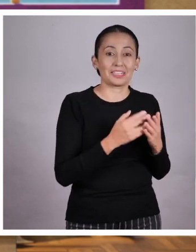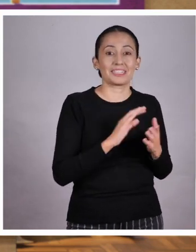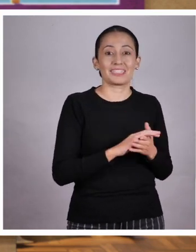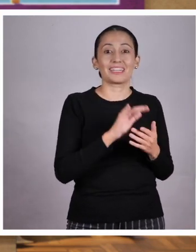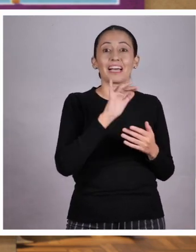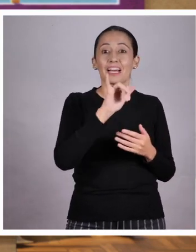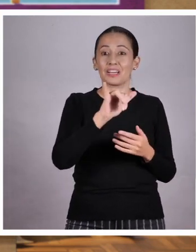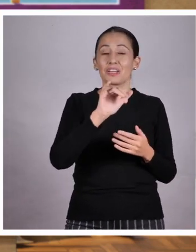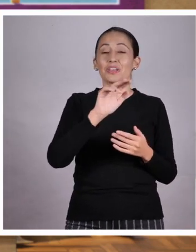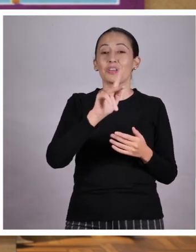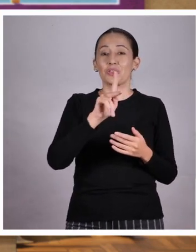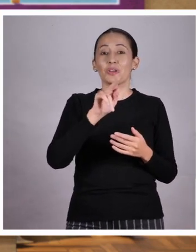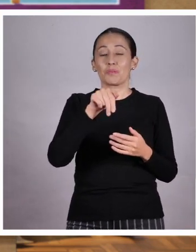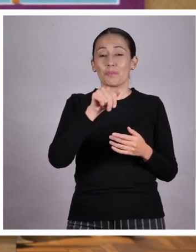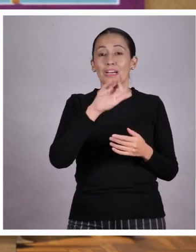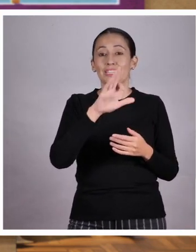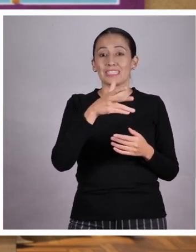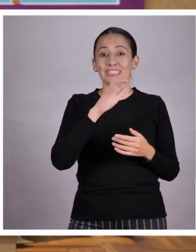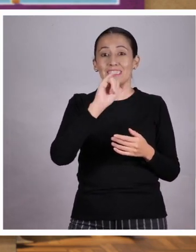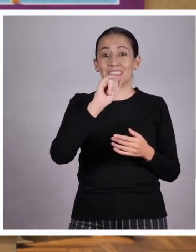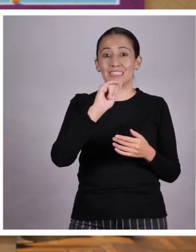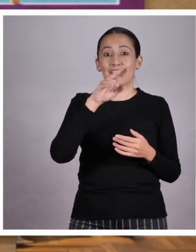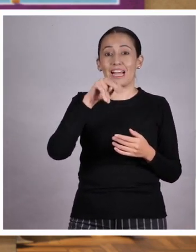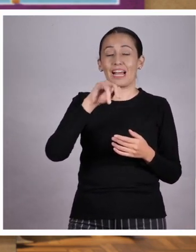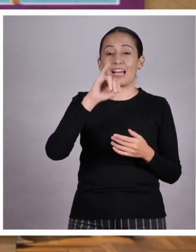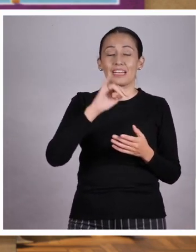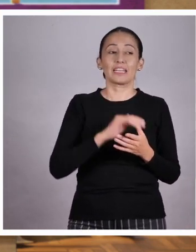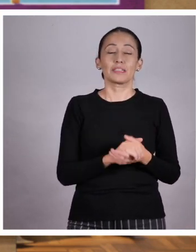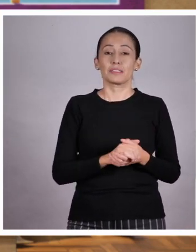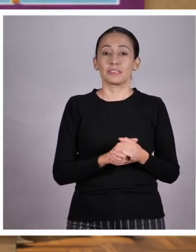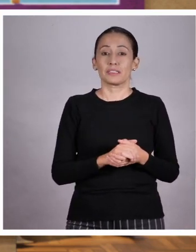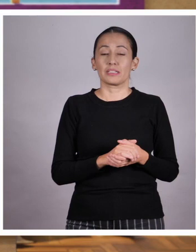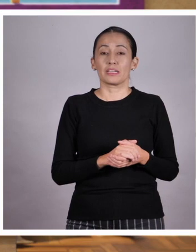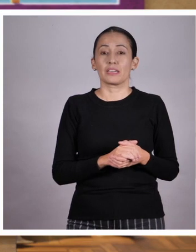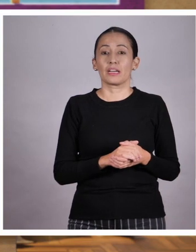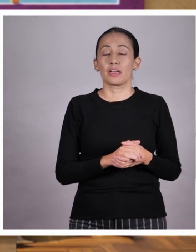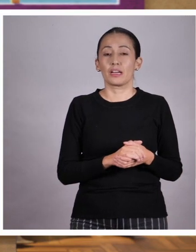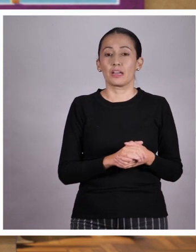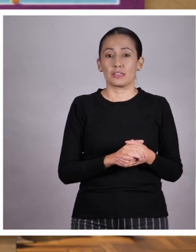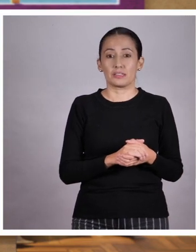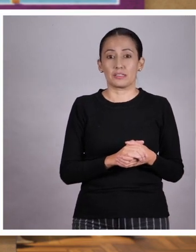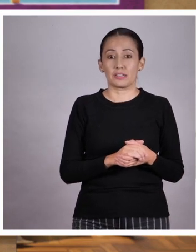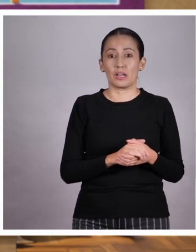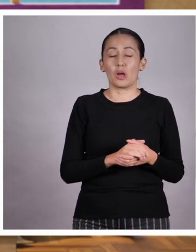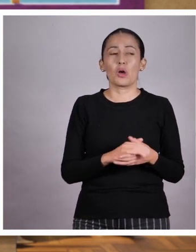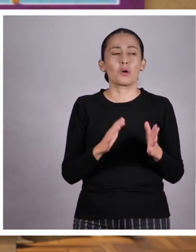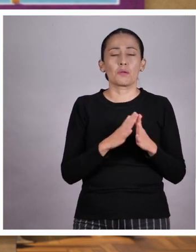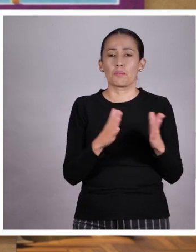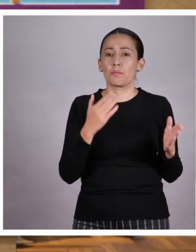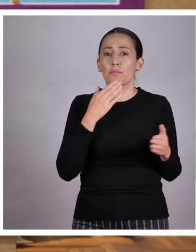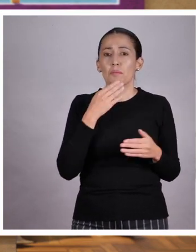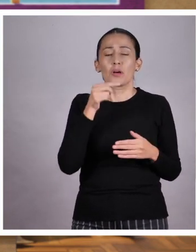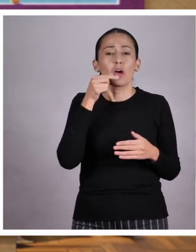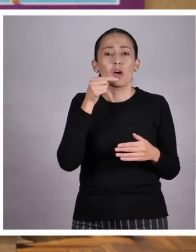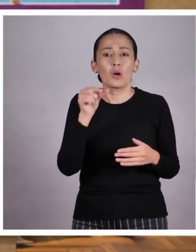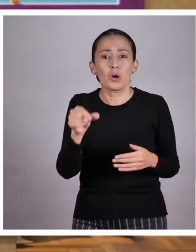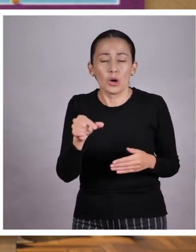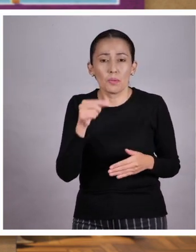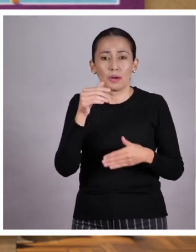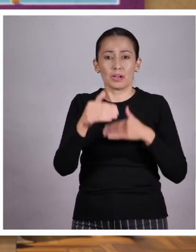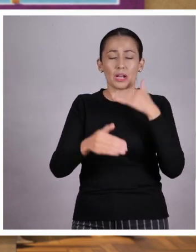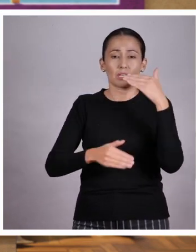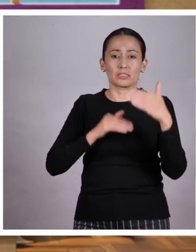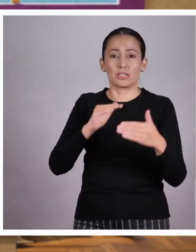Chani! ¡Yupai Chani! Ay, es que sí, nosotros estamos usando las palabras quichuas muy a menudo, ¿verdad? Y no